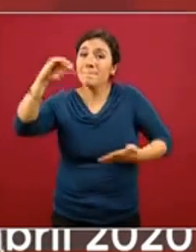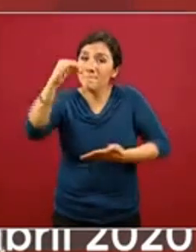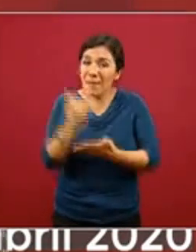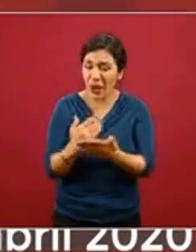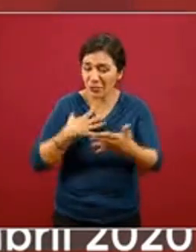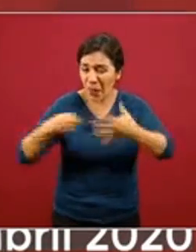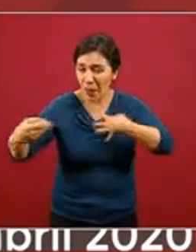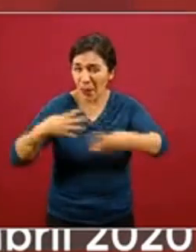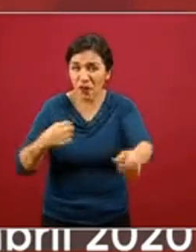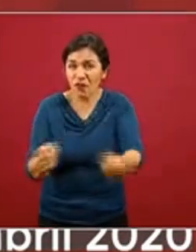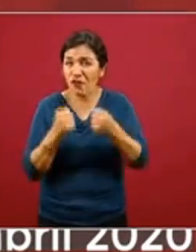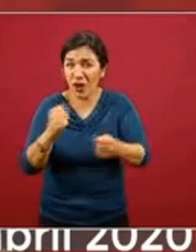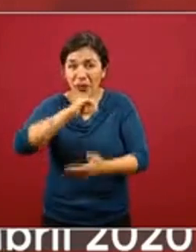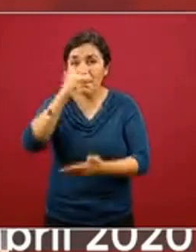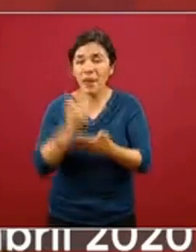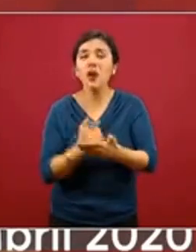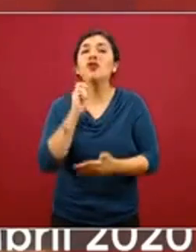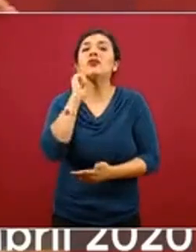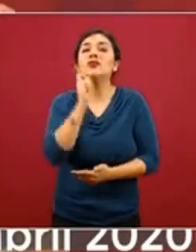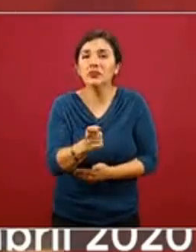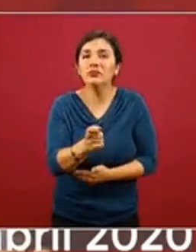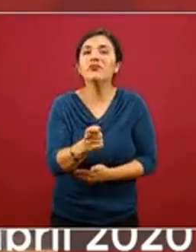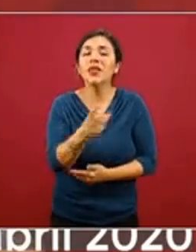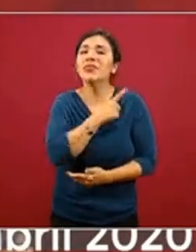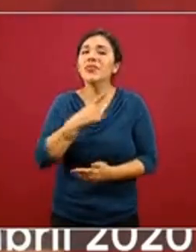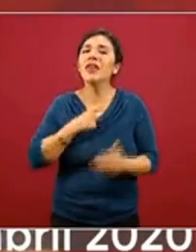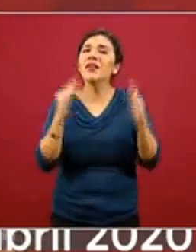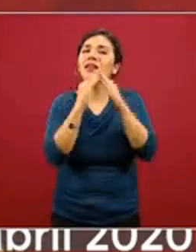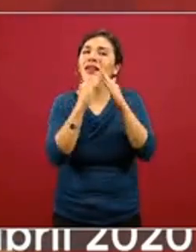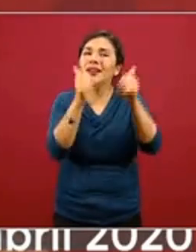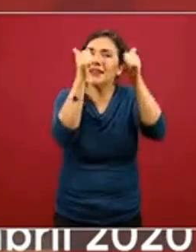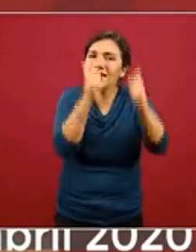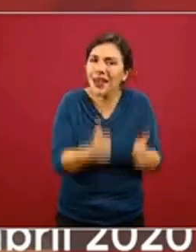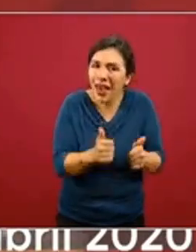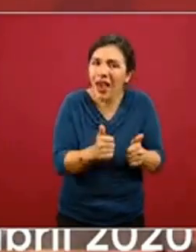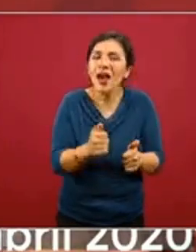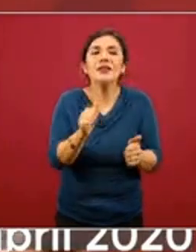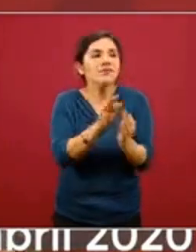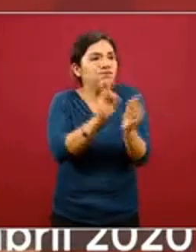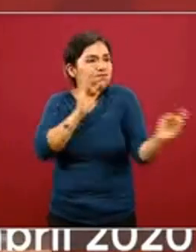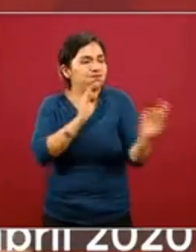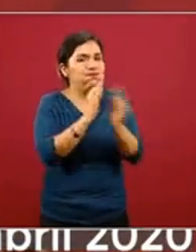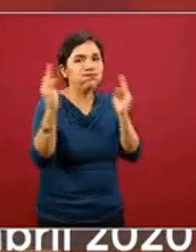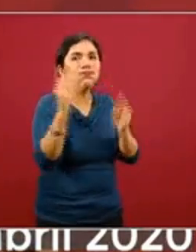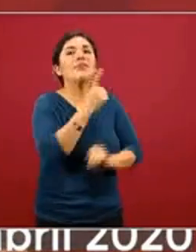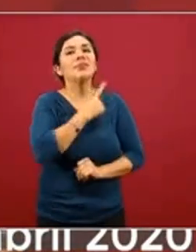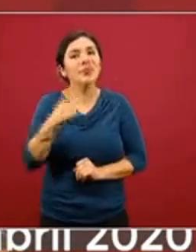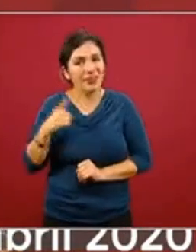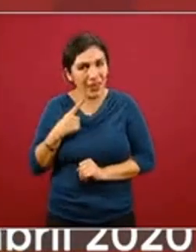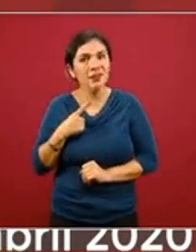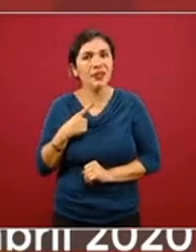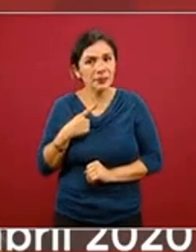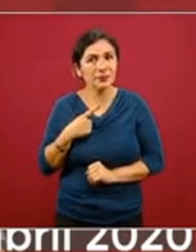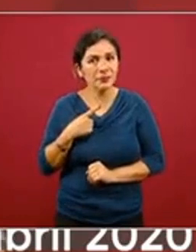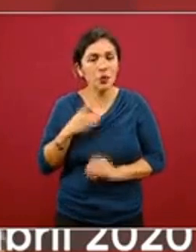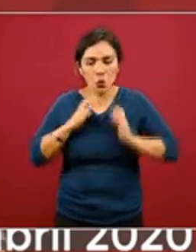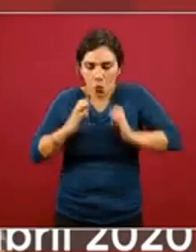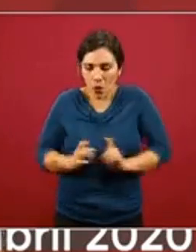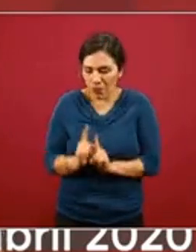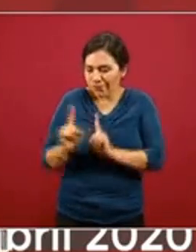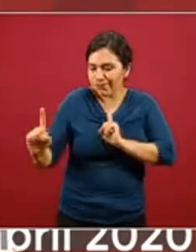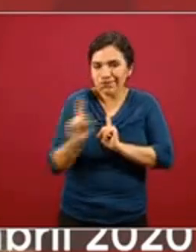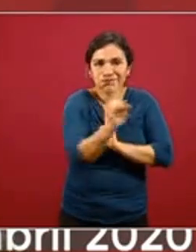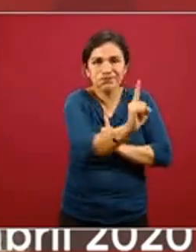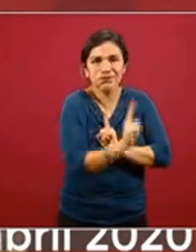la intensidad de la transmisión es quedándonos en casa, manteniéndonos lejos uno de otro